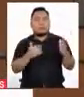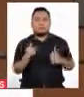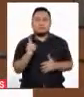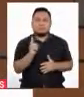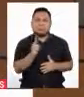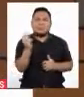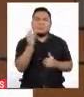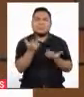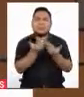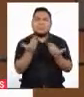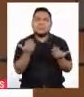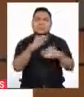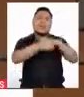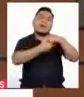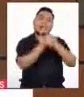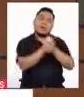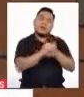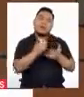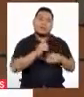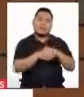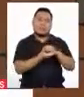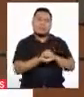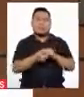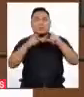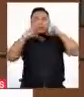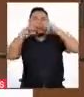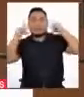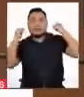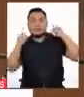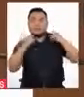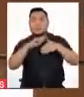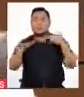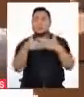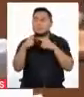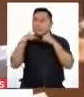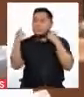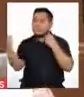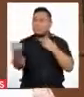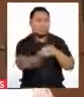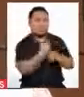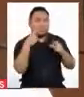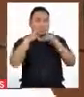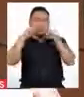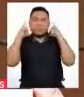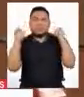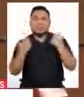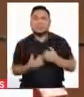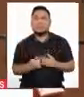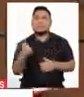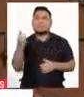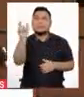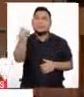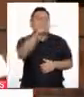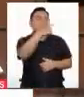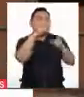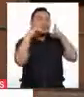manos, agua y jabón, mascarilla, cuando salgamos. Estamos todos, estamos con mascarilla, todos. Miren, no hay una sola